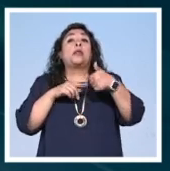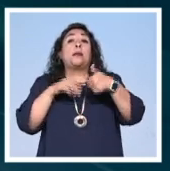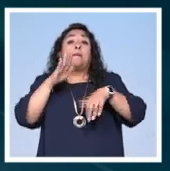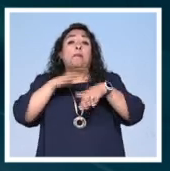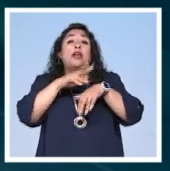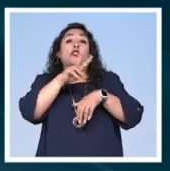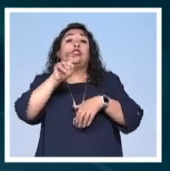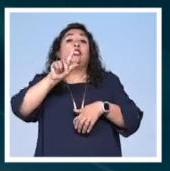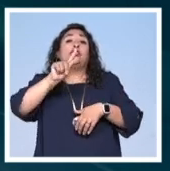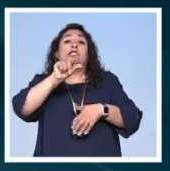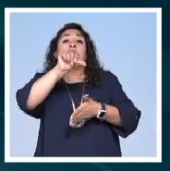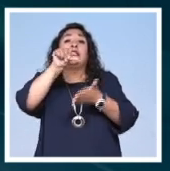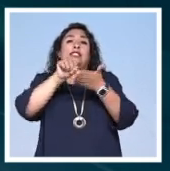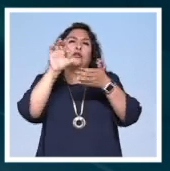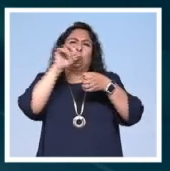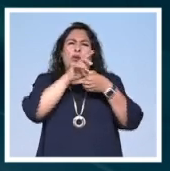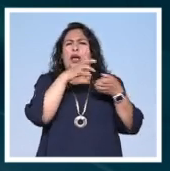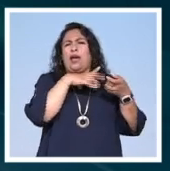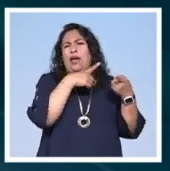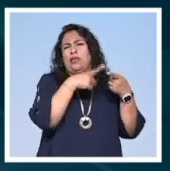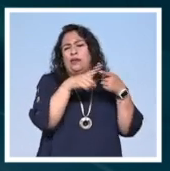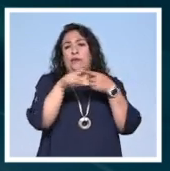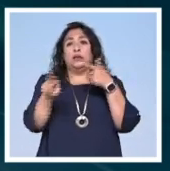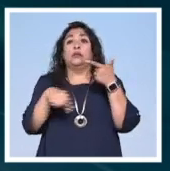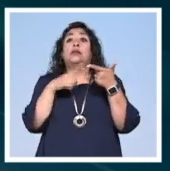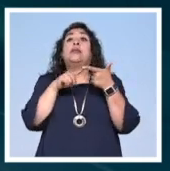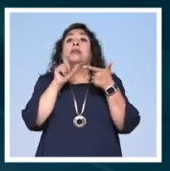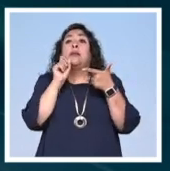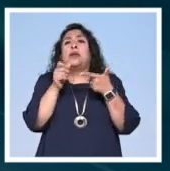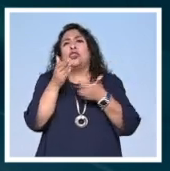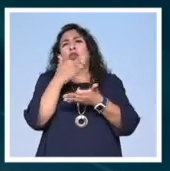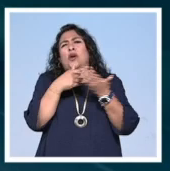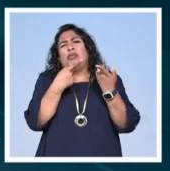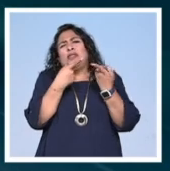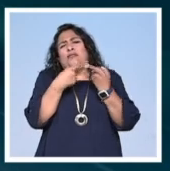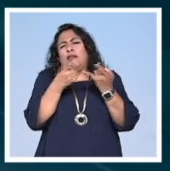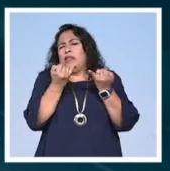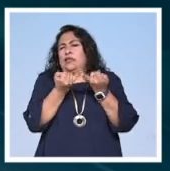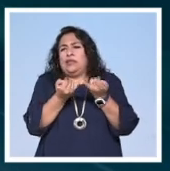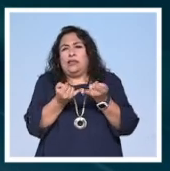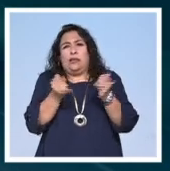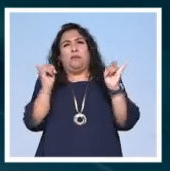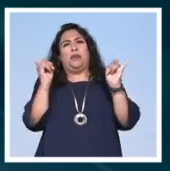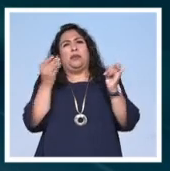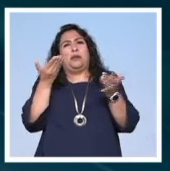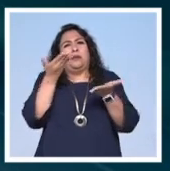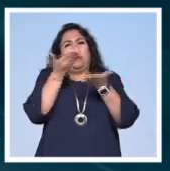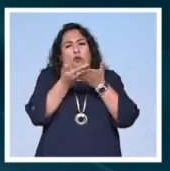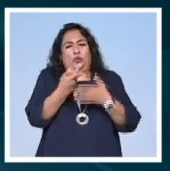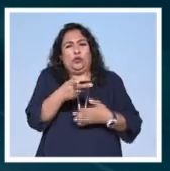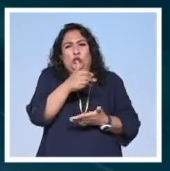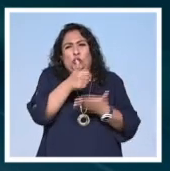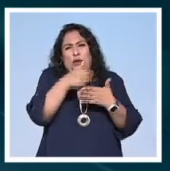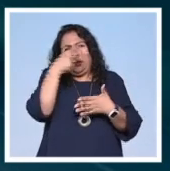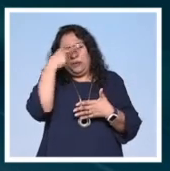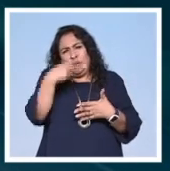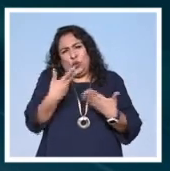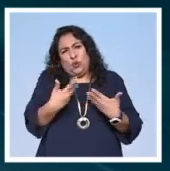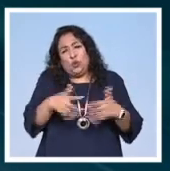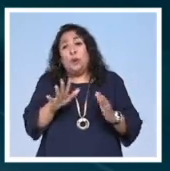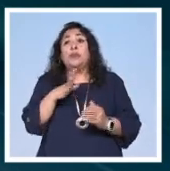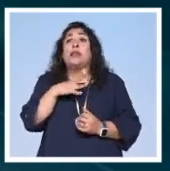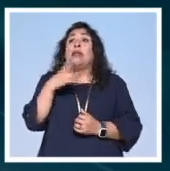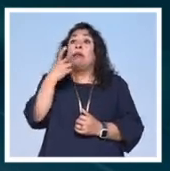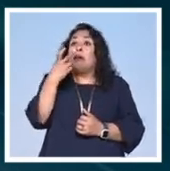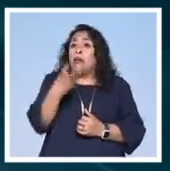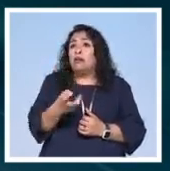centros culturales eh diversos más toda esta oferta independiente de la Ciudad de México Entonces estamos